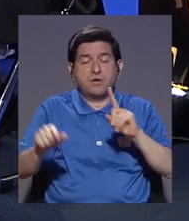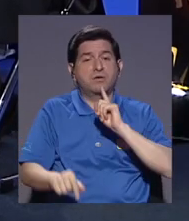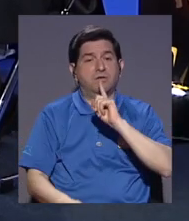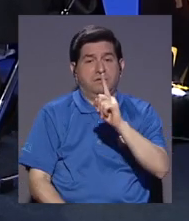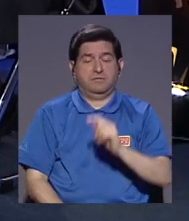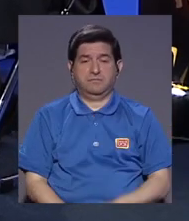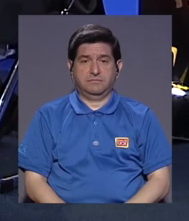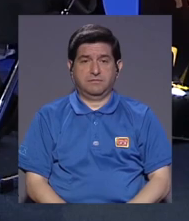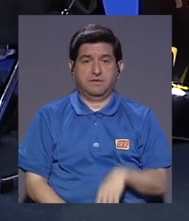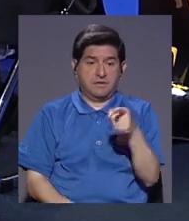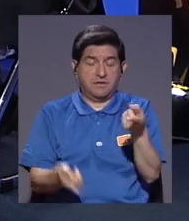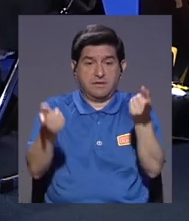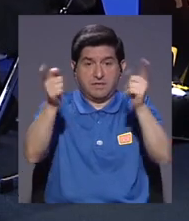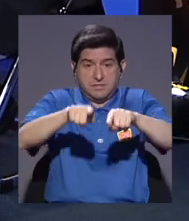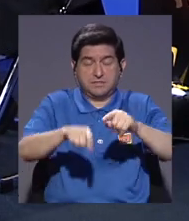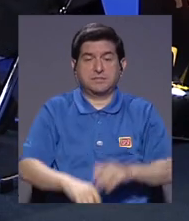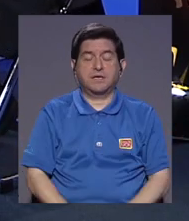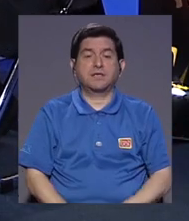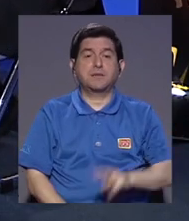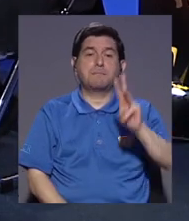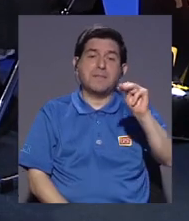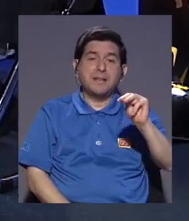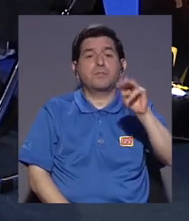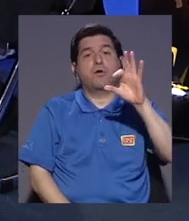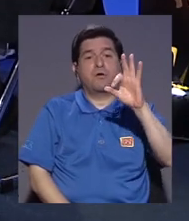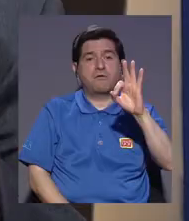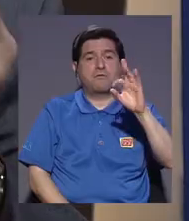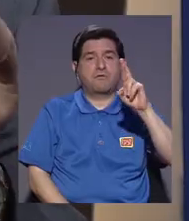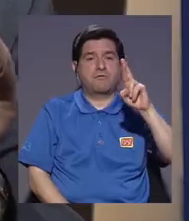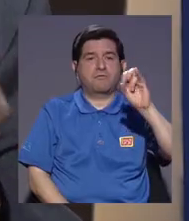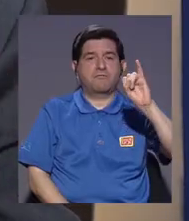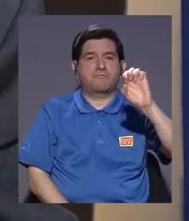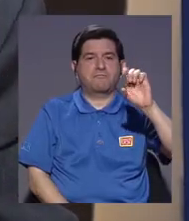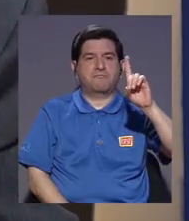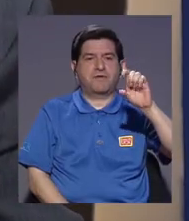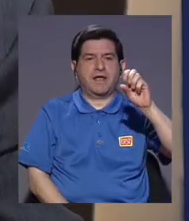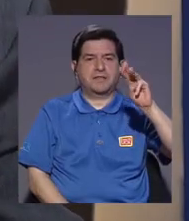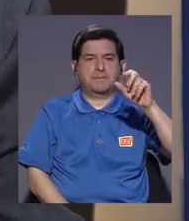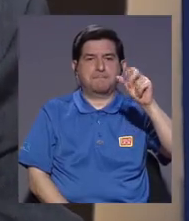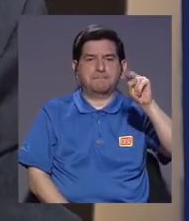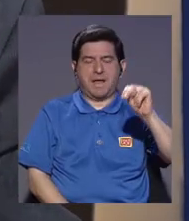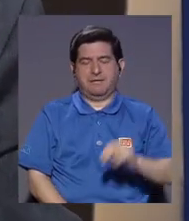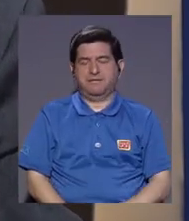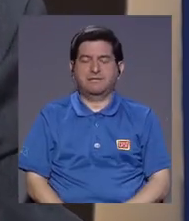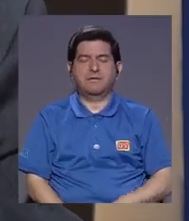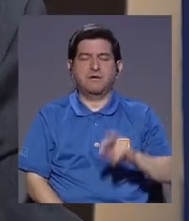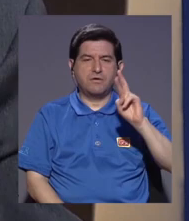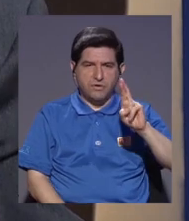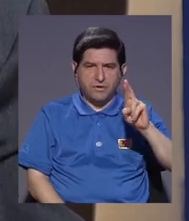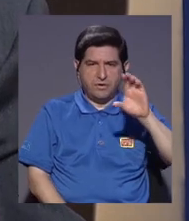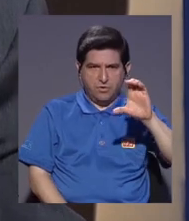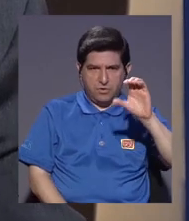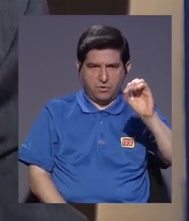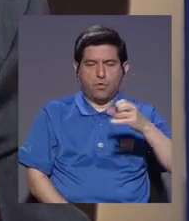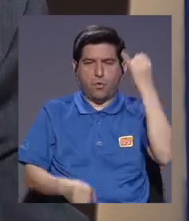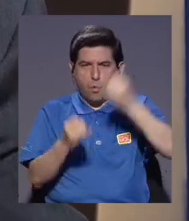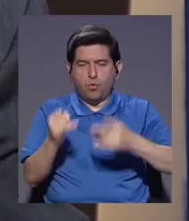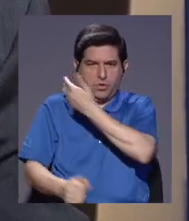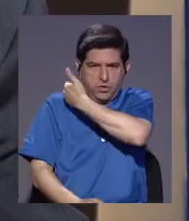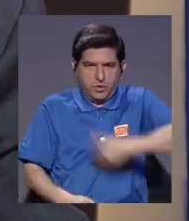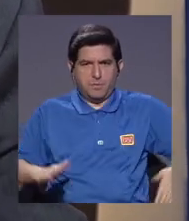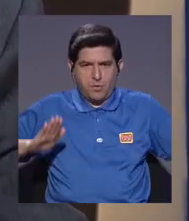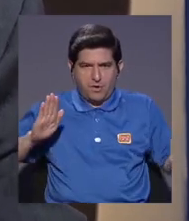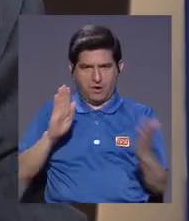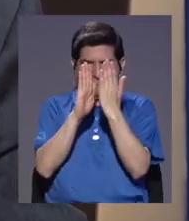como lo dijo su gran mentor milton firma luego don rodrigo gracias del último presidente que